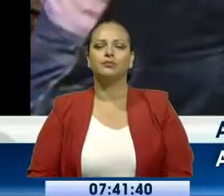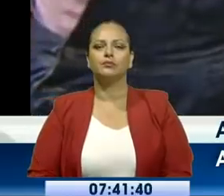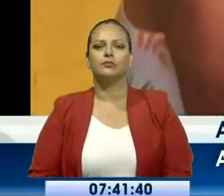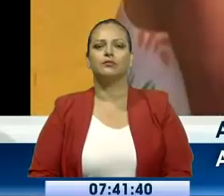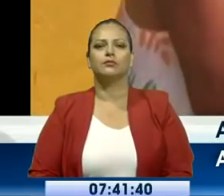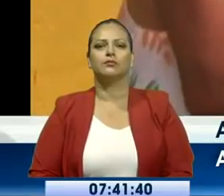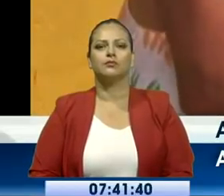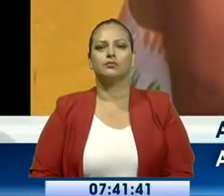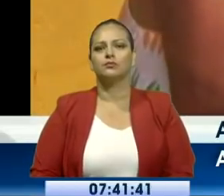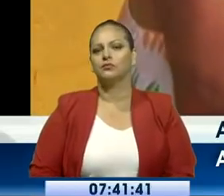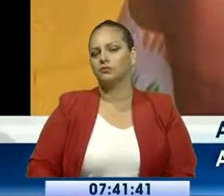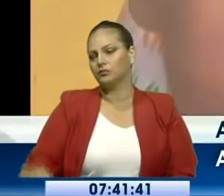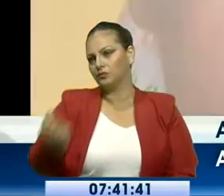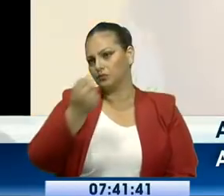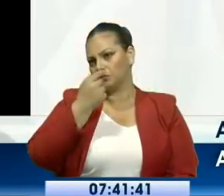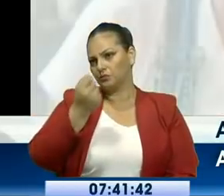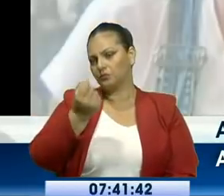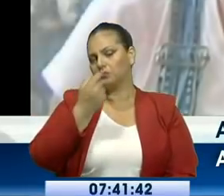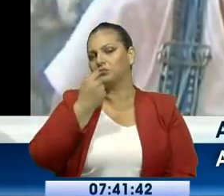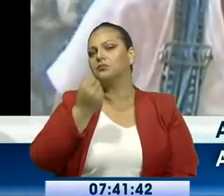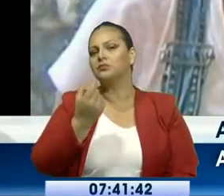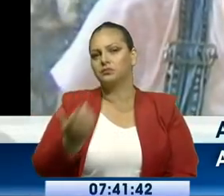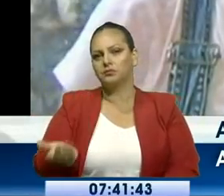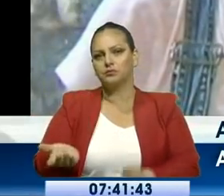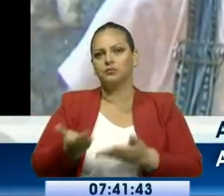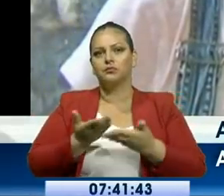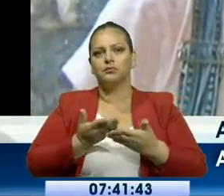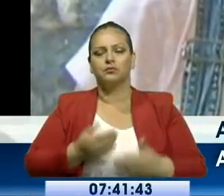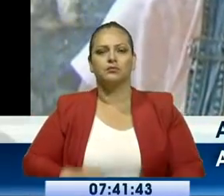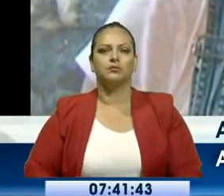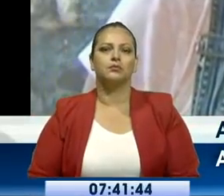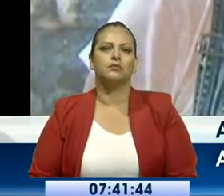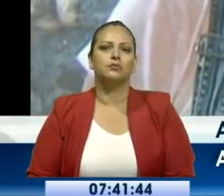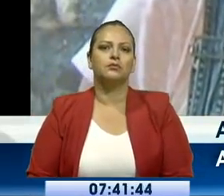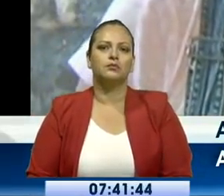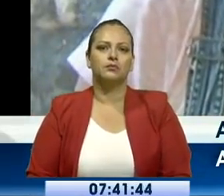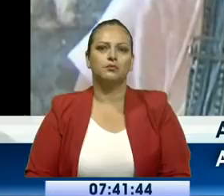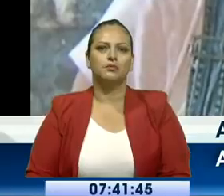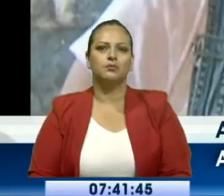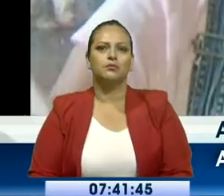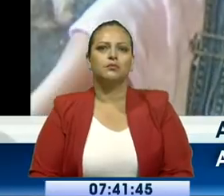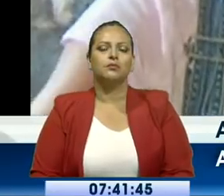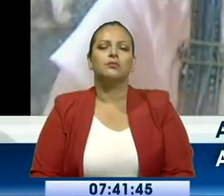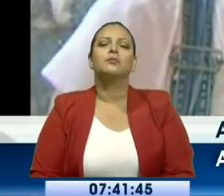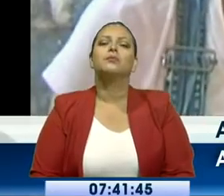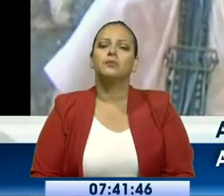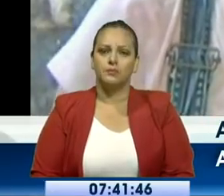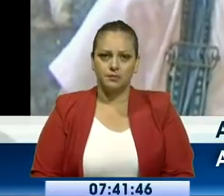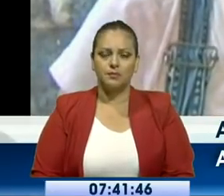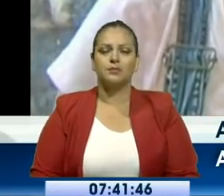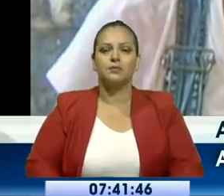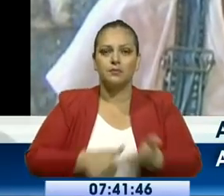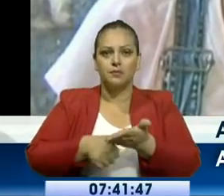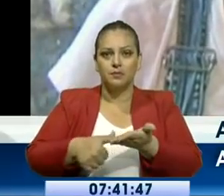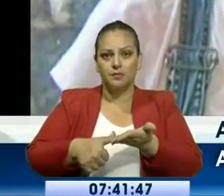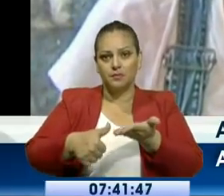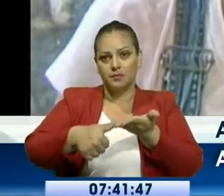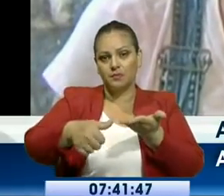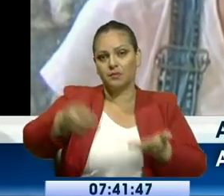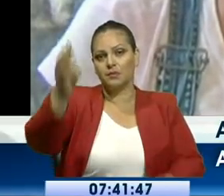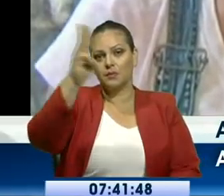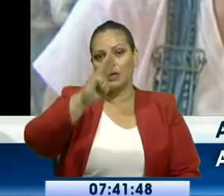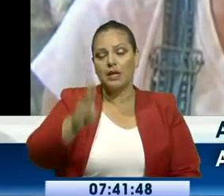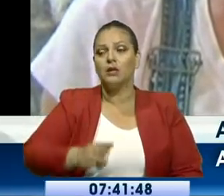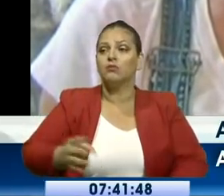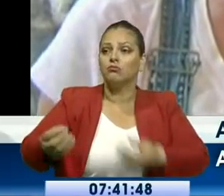con unas pastillas para la presión. Realmente nos dijeron que nos iban a ayudar con una parte de medicina, más que todo para mi mamá. Pero es la que necesita la